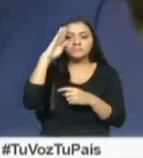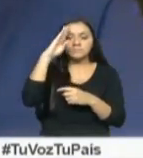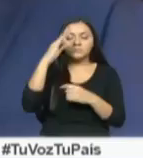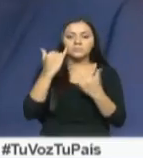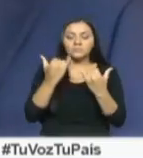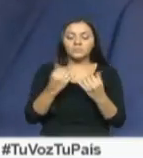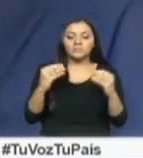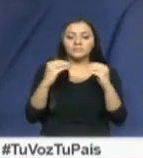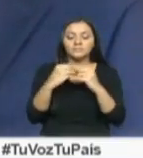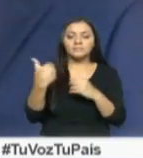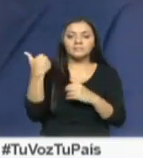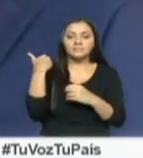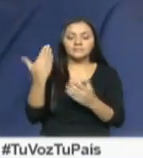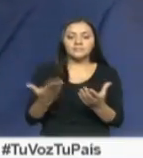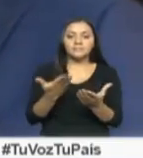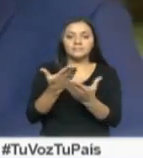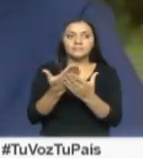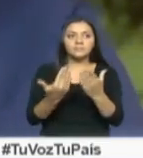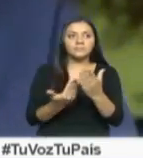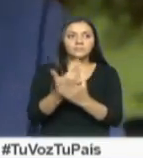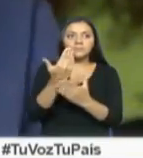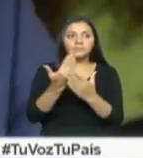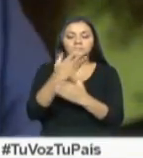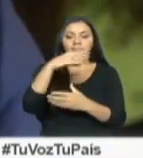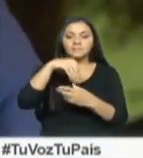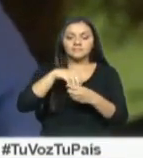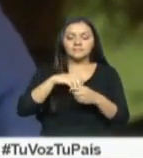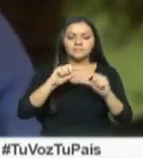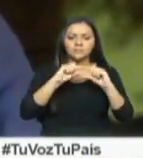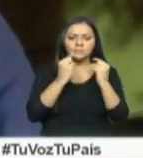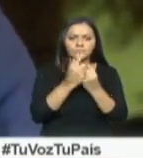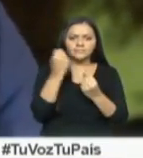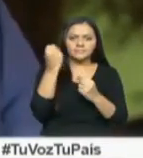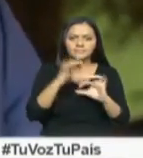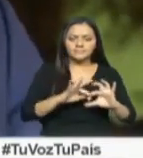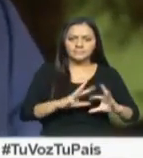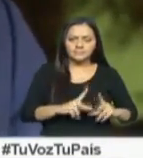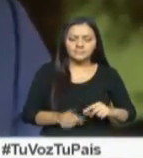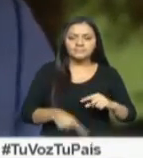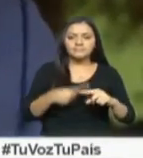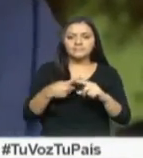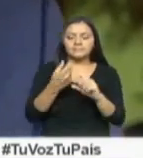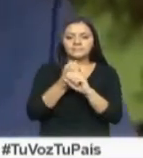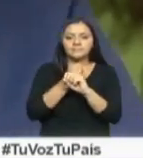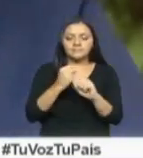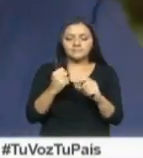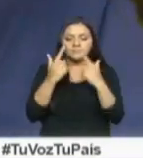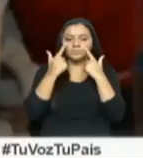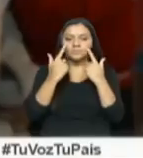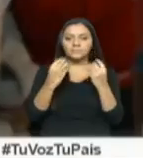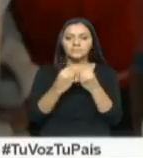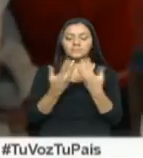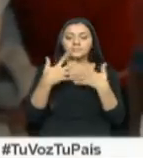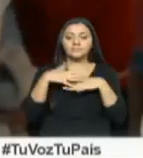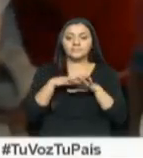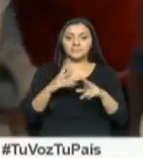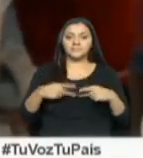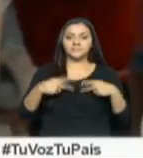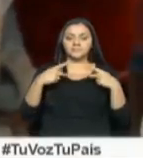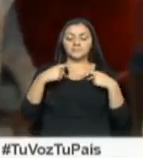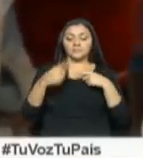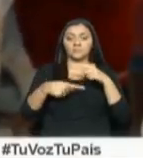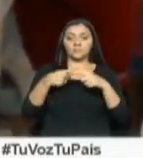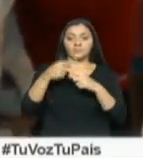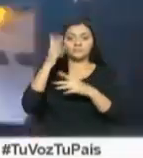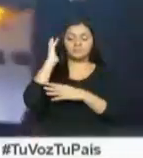hoy cuentan con las herramientas para repeler al crimen organizado, pero también para salvaguardar su integridad y su vida. Durante su discurso,